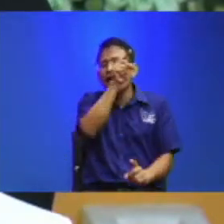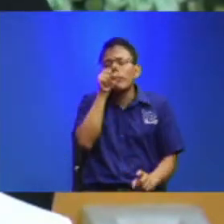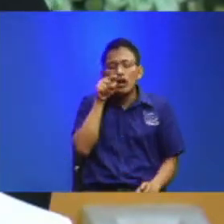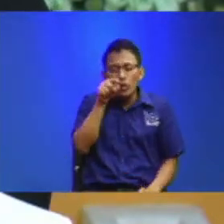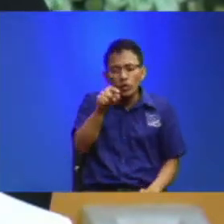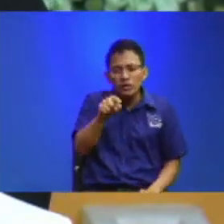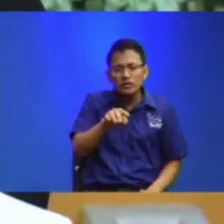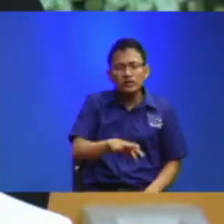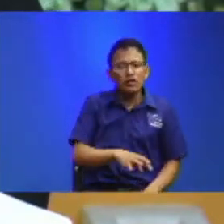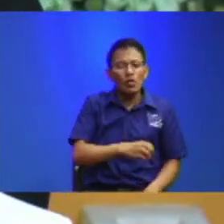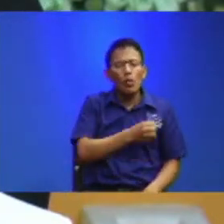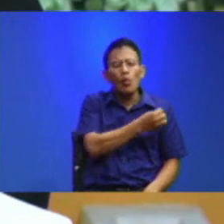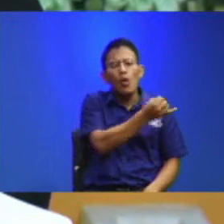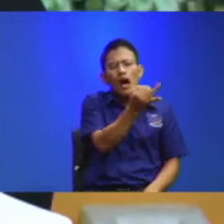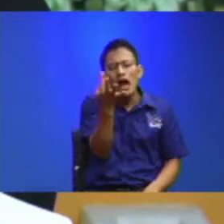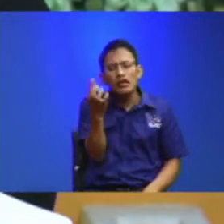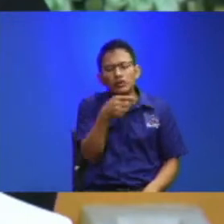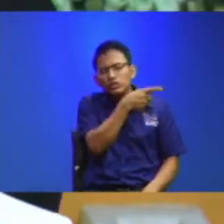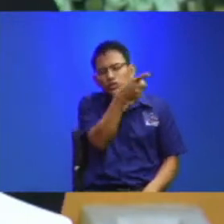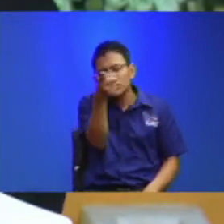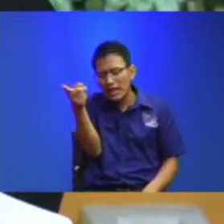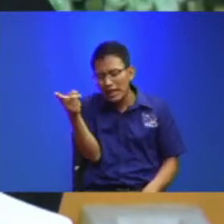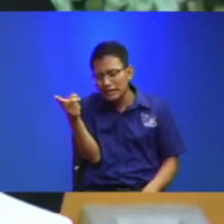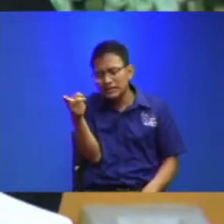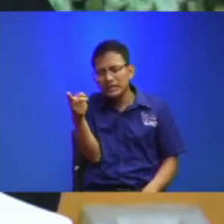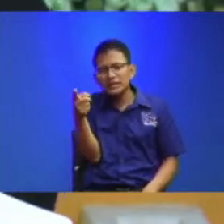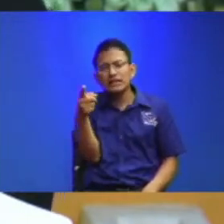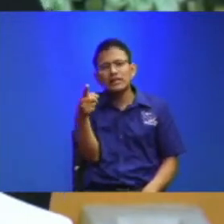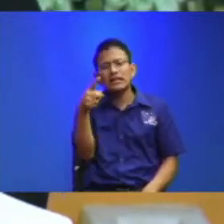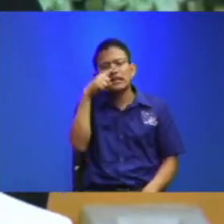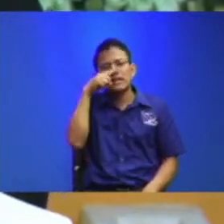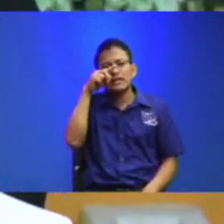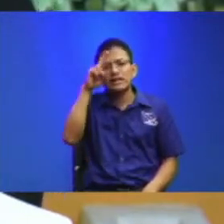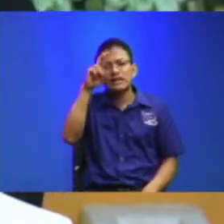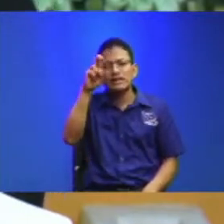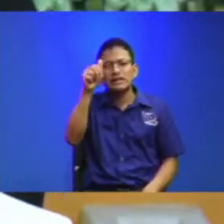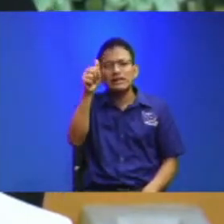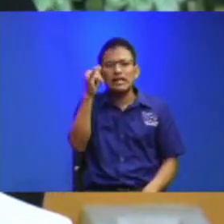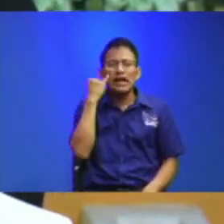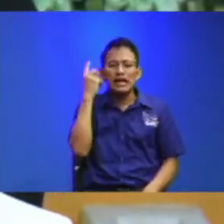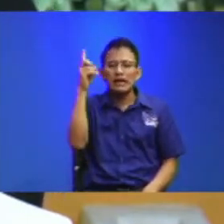sido traidores? Le aseguro que no se levantan manos.